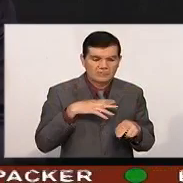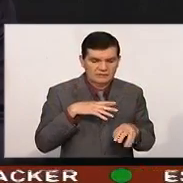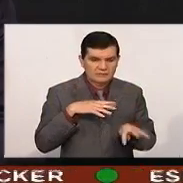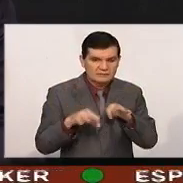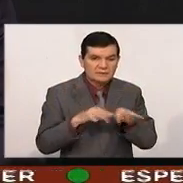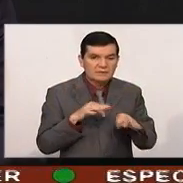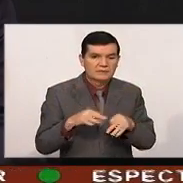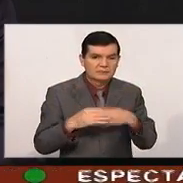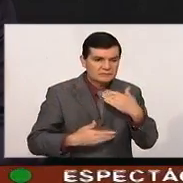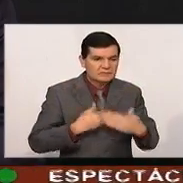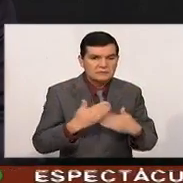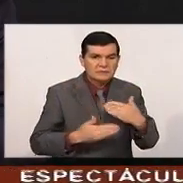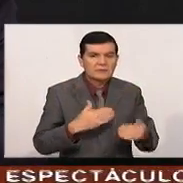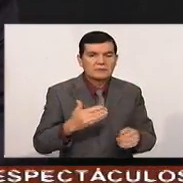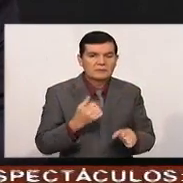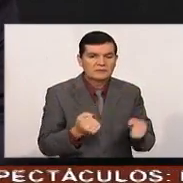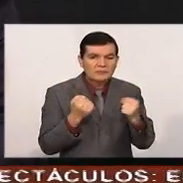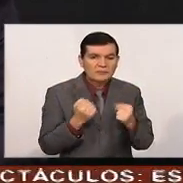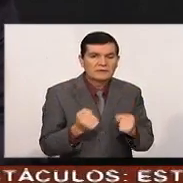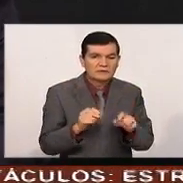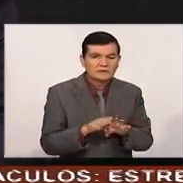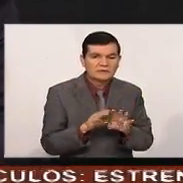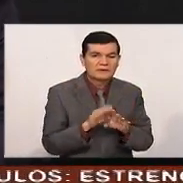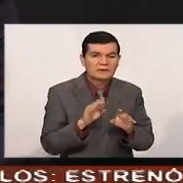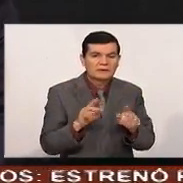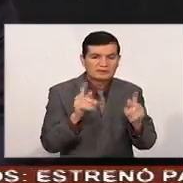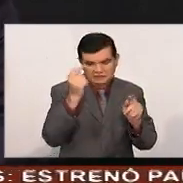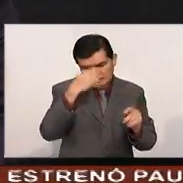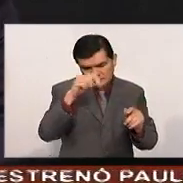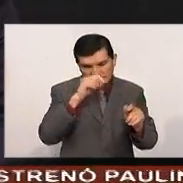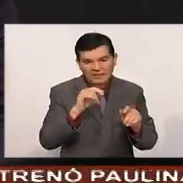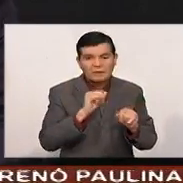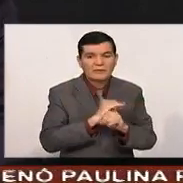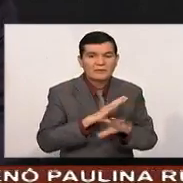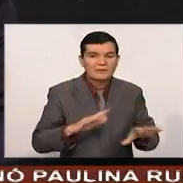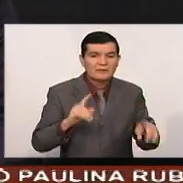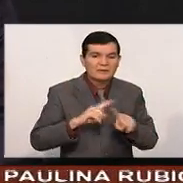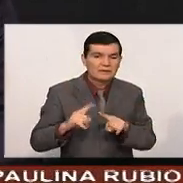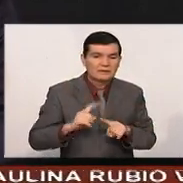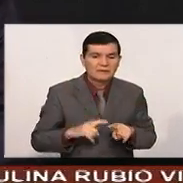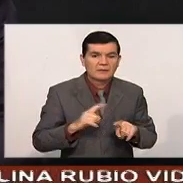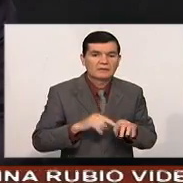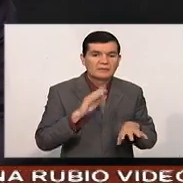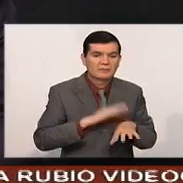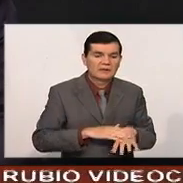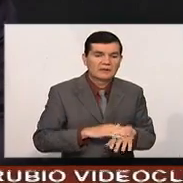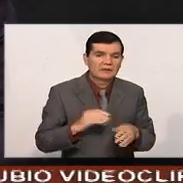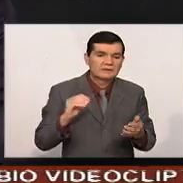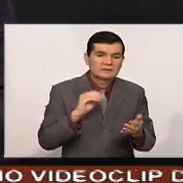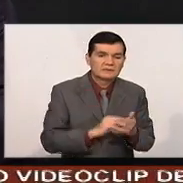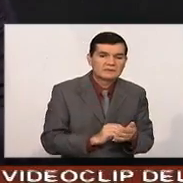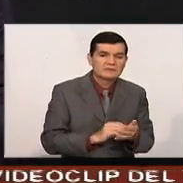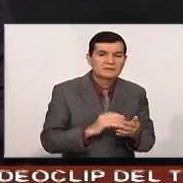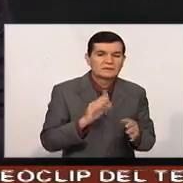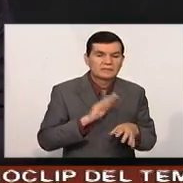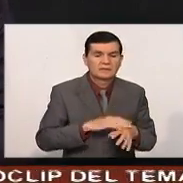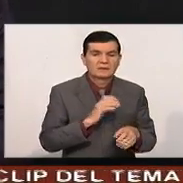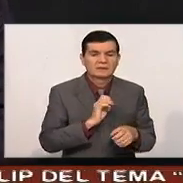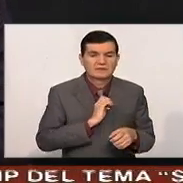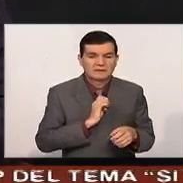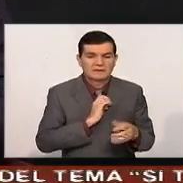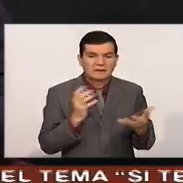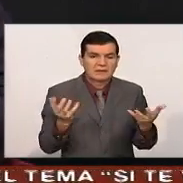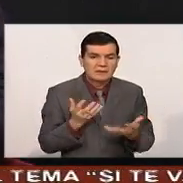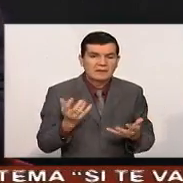trabajando muy fuerte en ello, usando las tecnologías de información para que los estudiantes puedan tener más ejercitadores, más entrenadores que